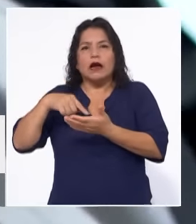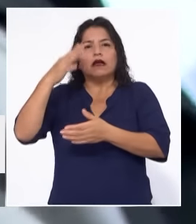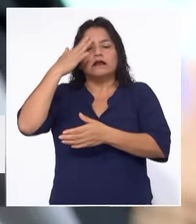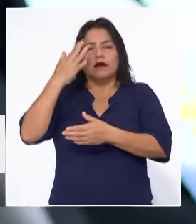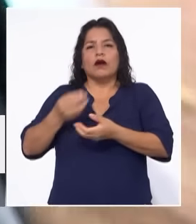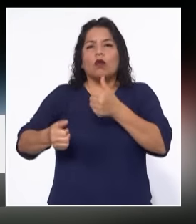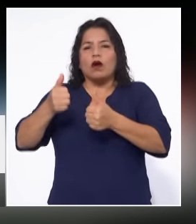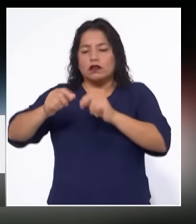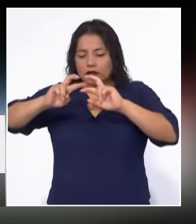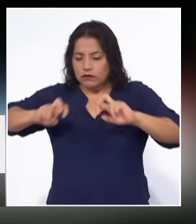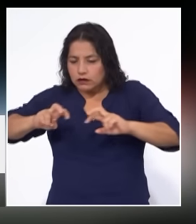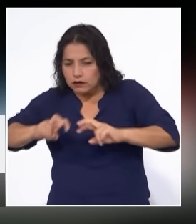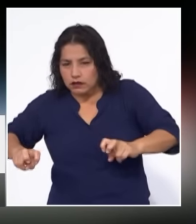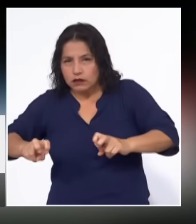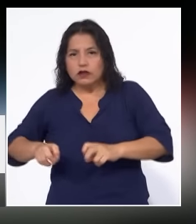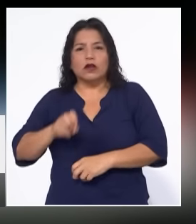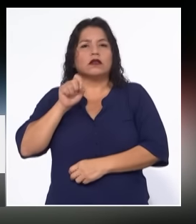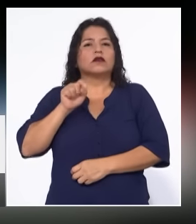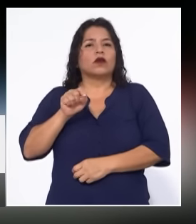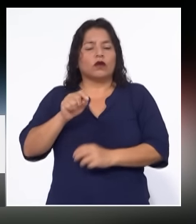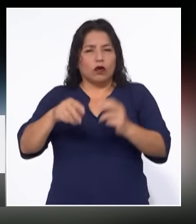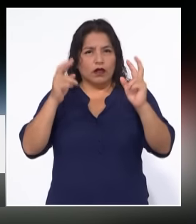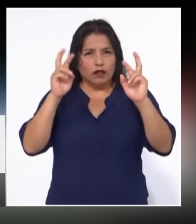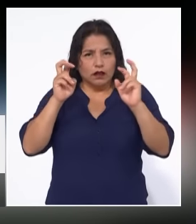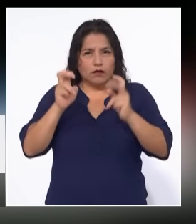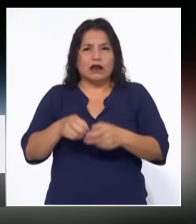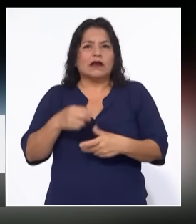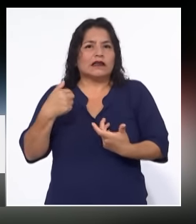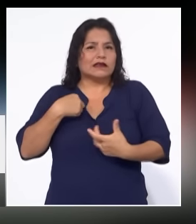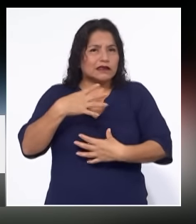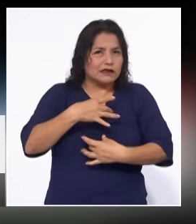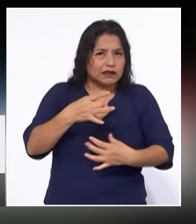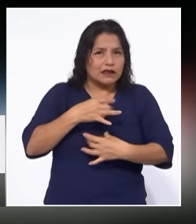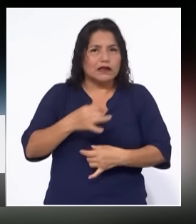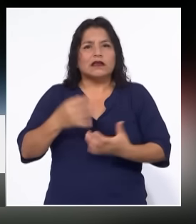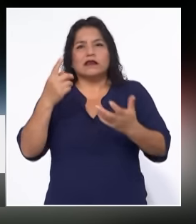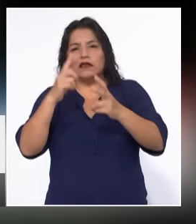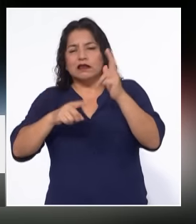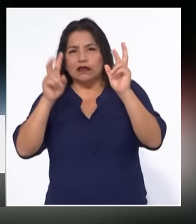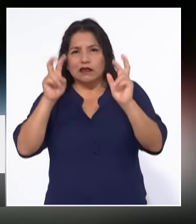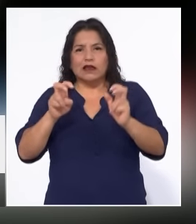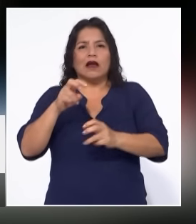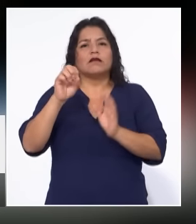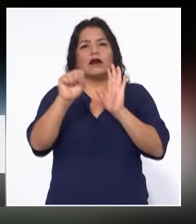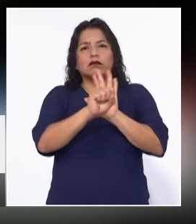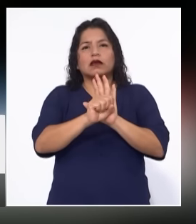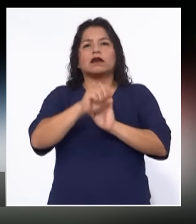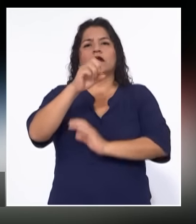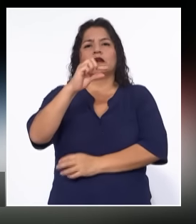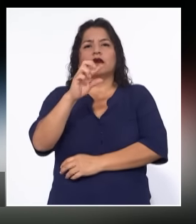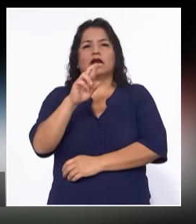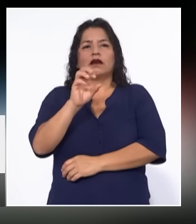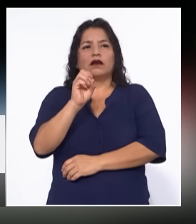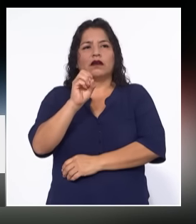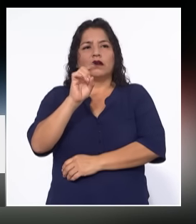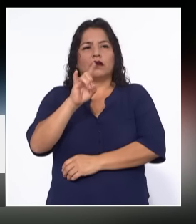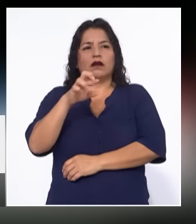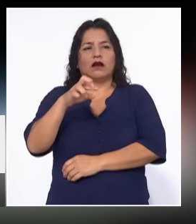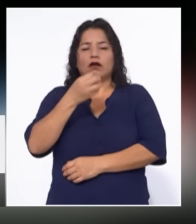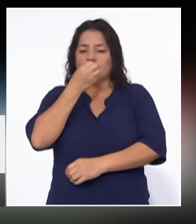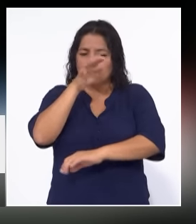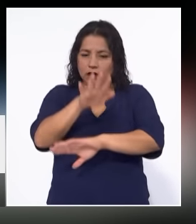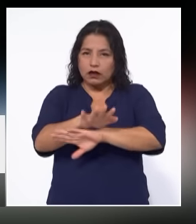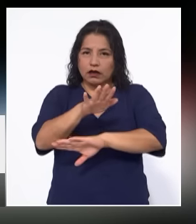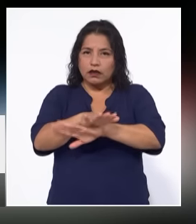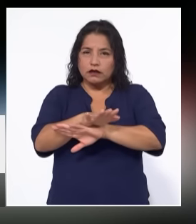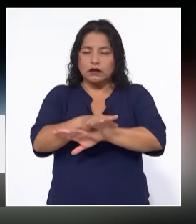que desarrollaban. Uno de los casos en los que tenían interés es el relacionado a Marca Growth. Muy buenas tardes, señor